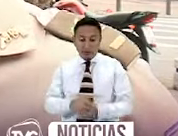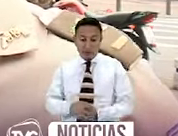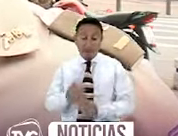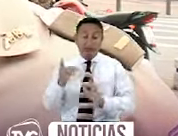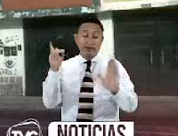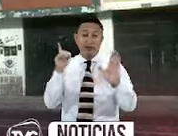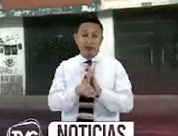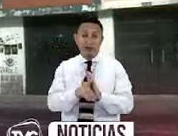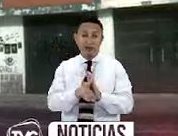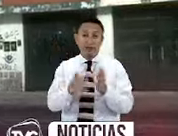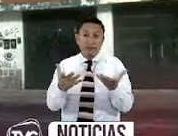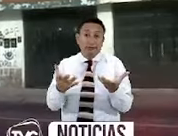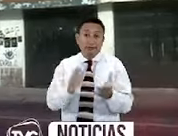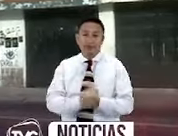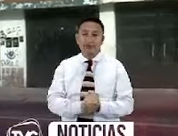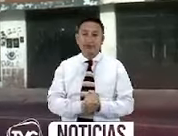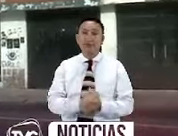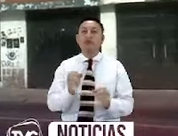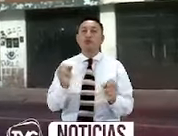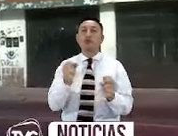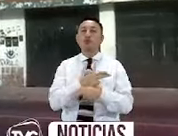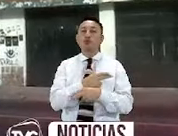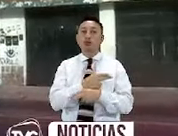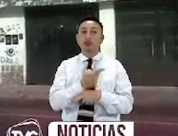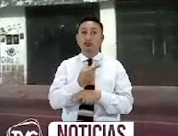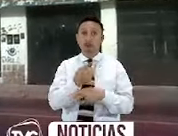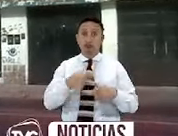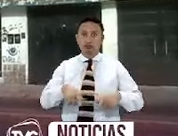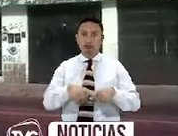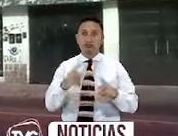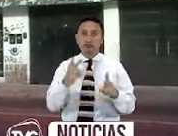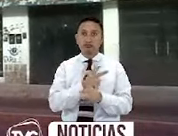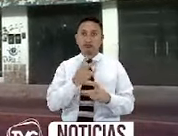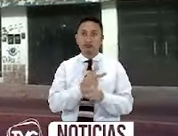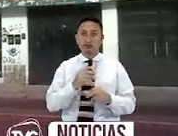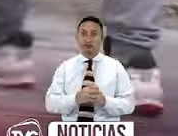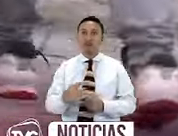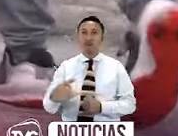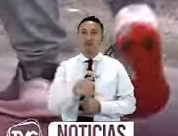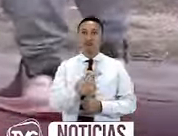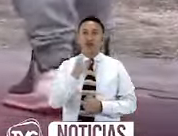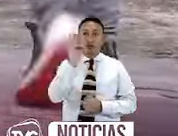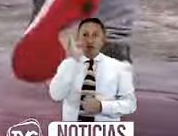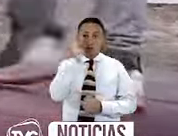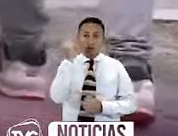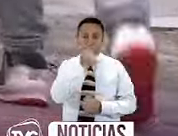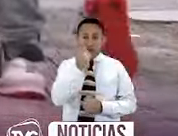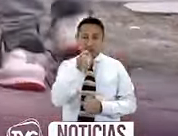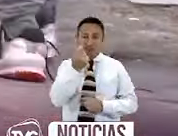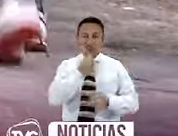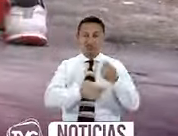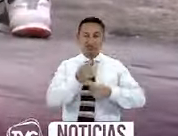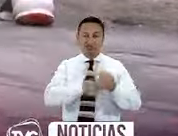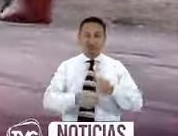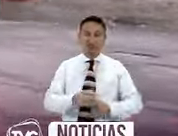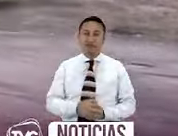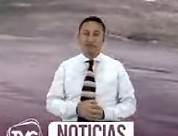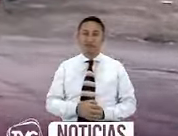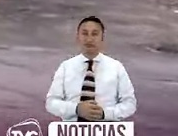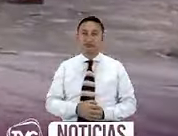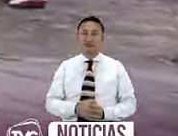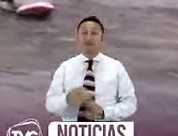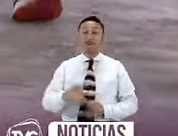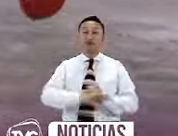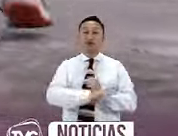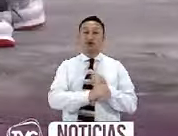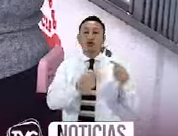firme. La Mariscal se ha convertido en un punto peligroso donde se comercializa sustancia catalogada sujeta a fiscalización. Los robos son